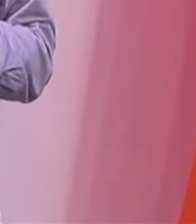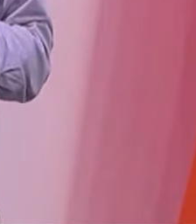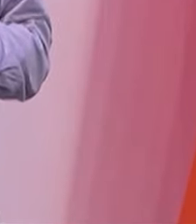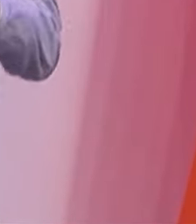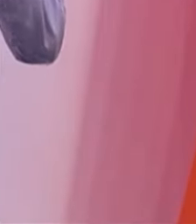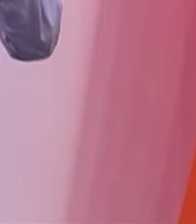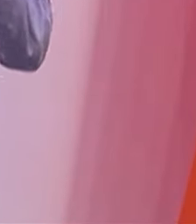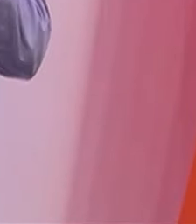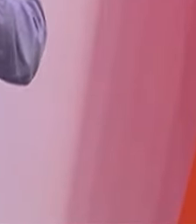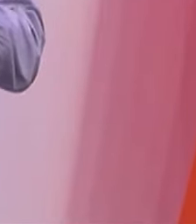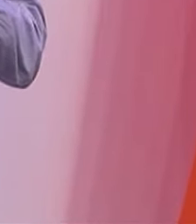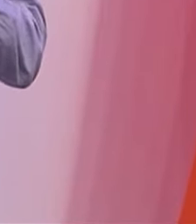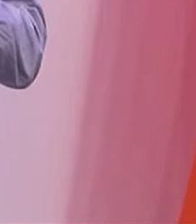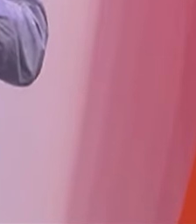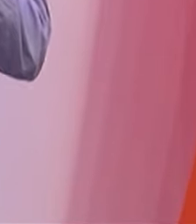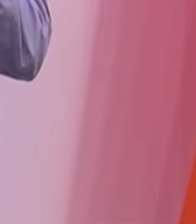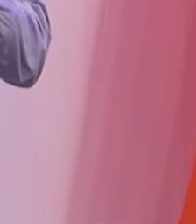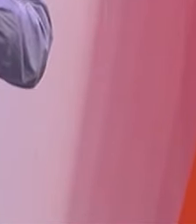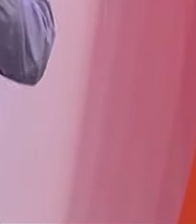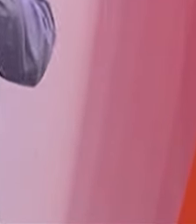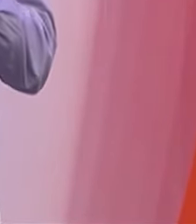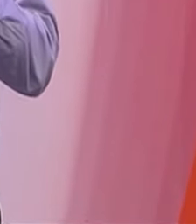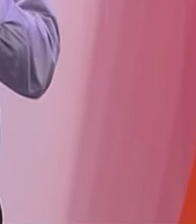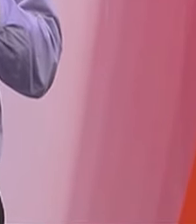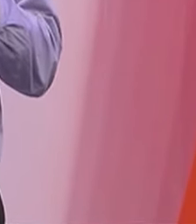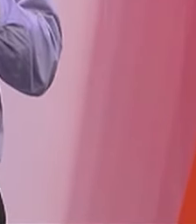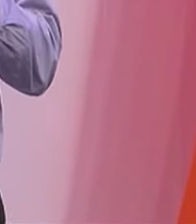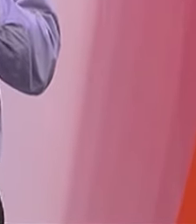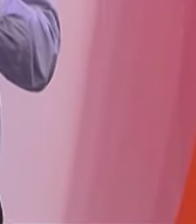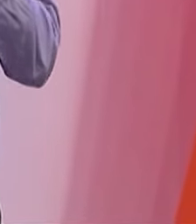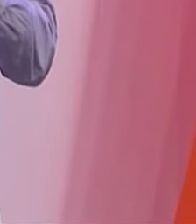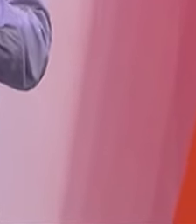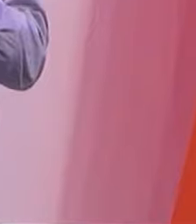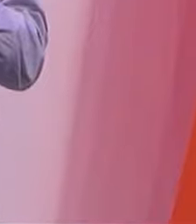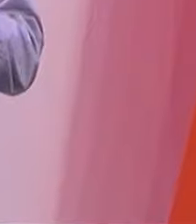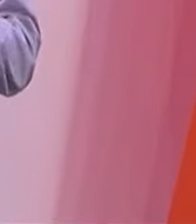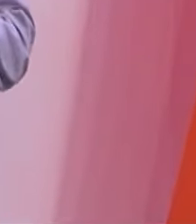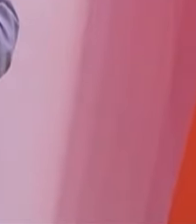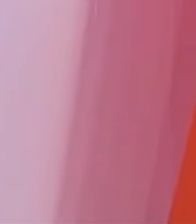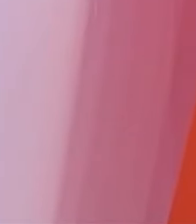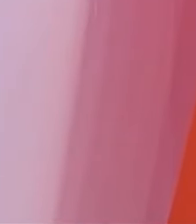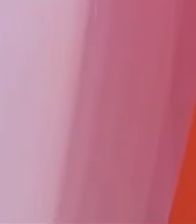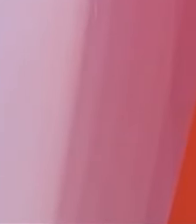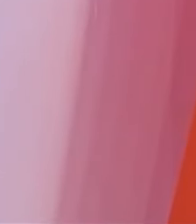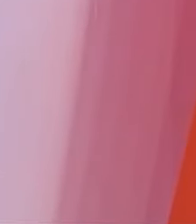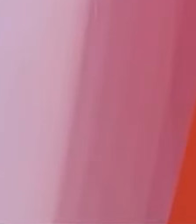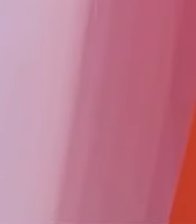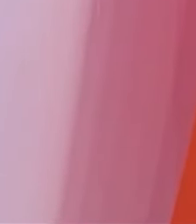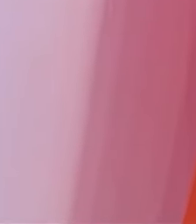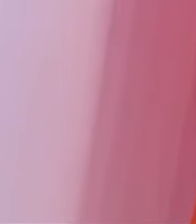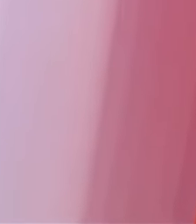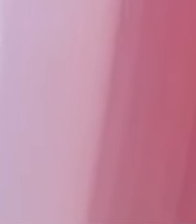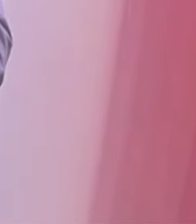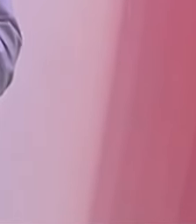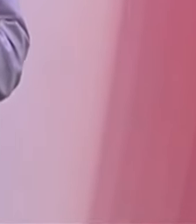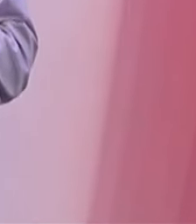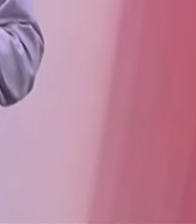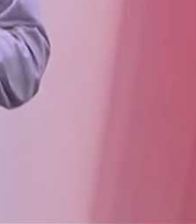practicando todo. Recuerden involucrar a su familia. Mamá, papá, estén pendientes de las actividades también. Pregúntenles qué significan this